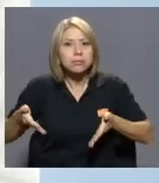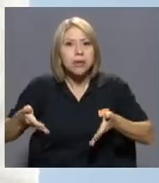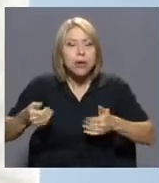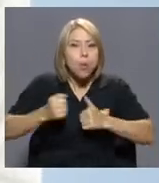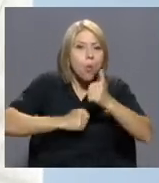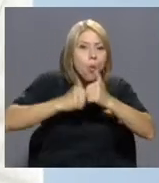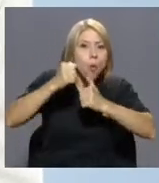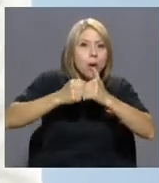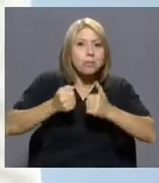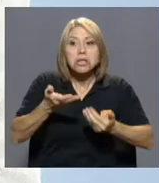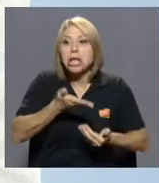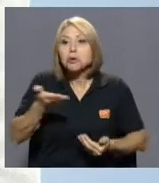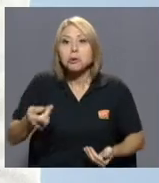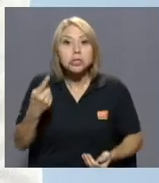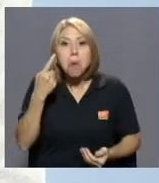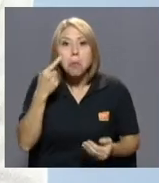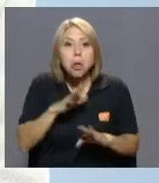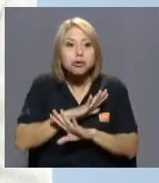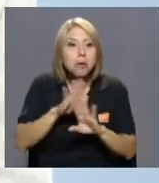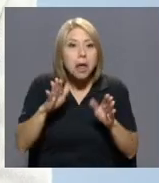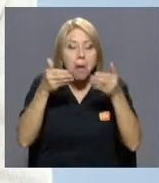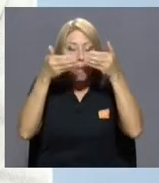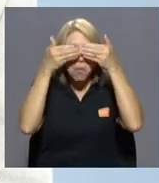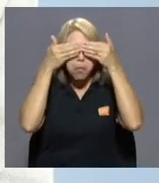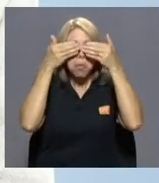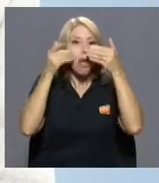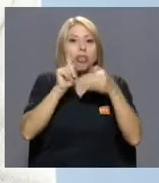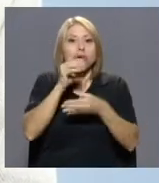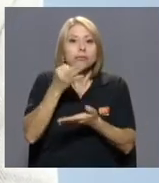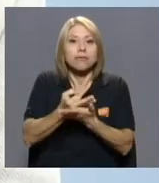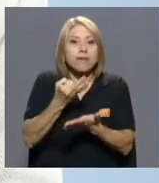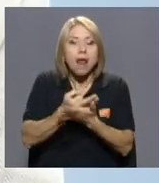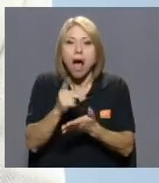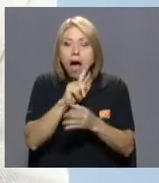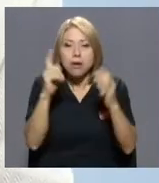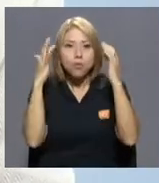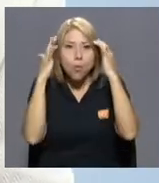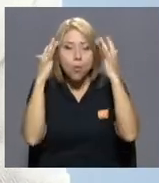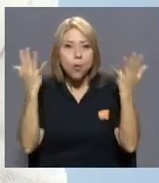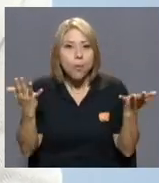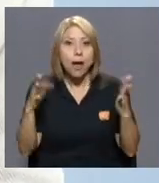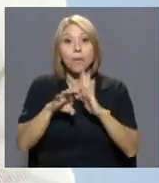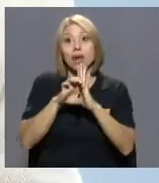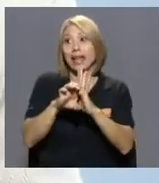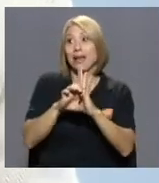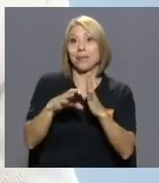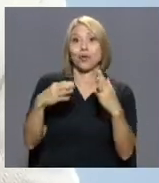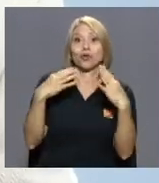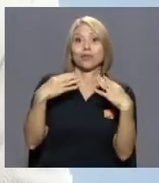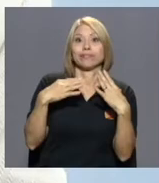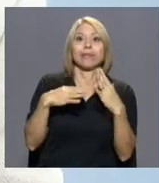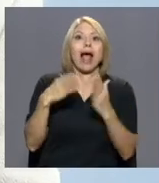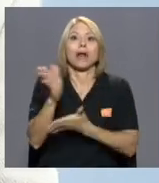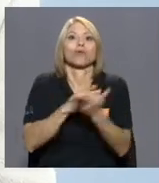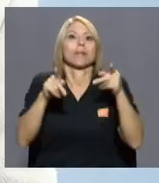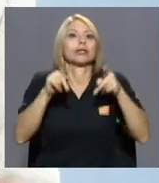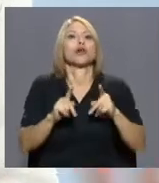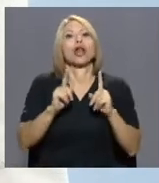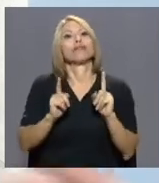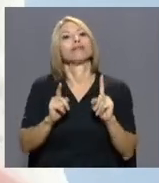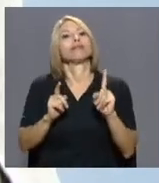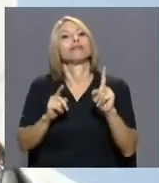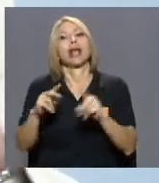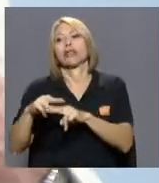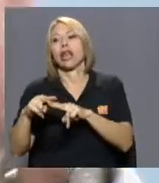se financian, no nos preocupan. En salud, cuando alguien sufre un accidente, o lo atropelló el tren, o estamos hablando